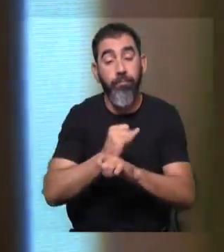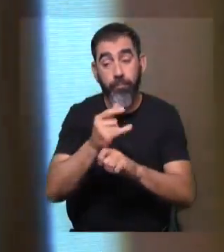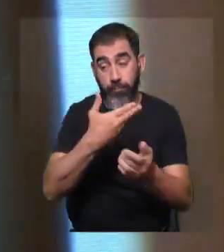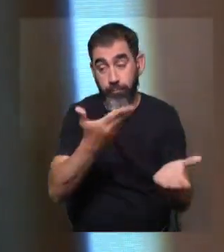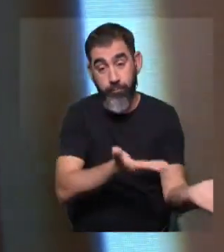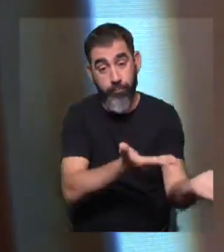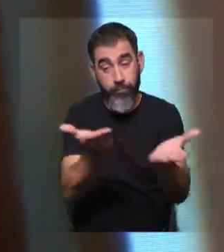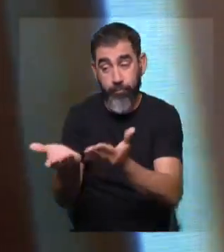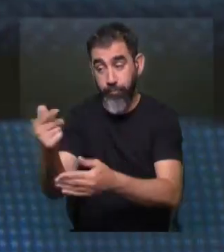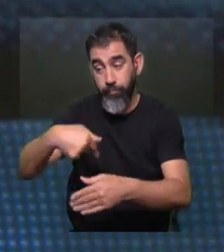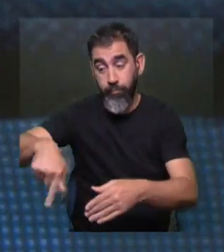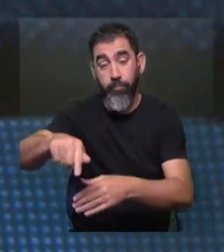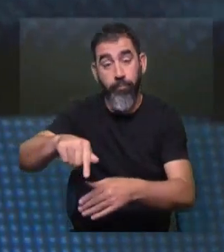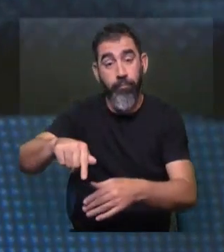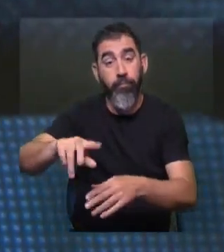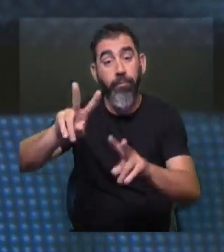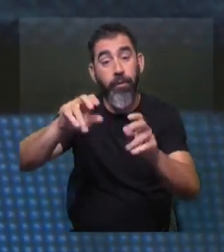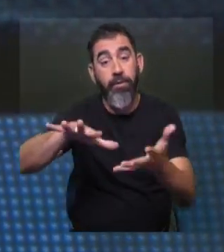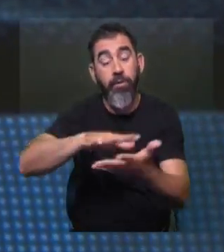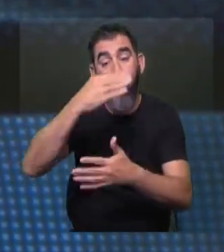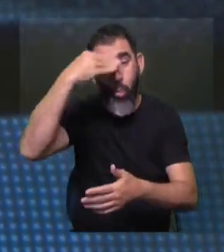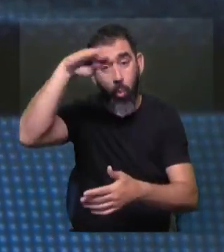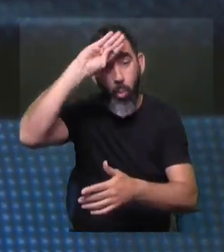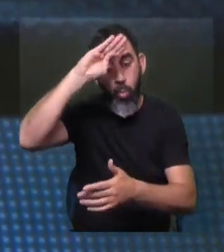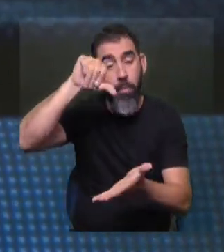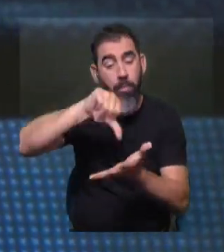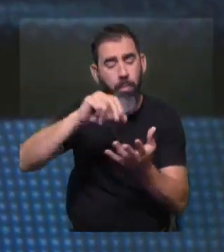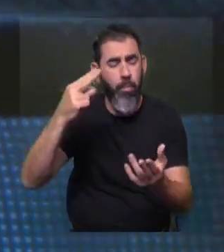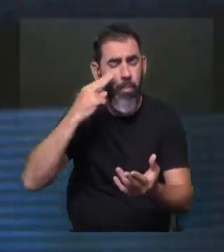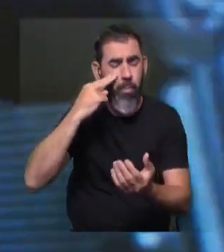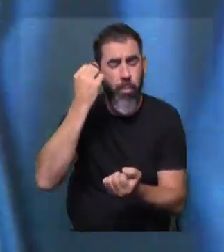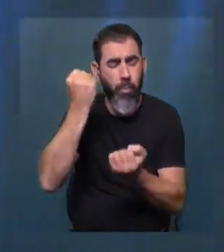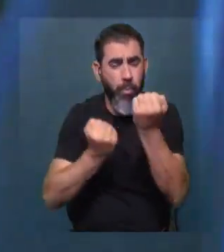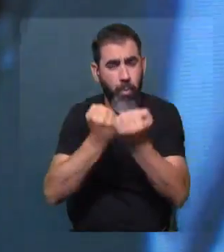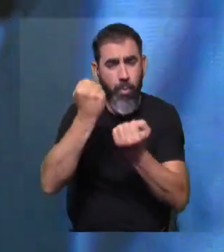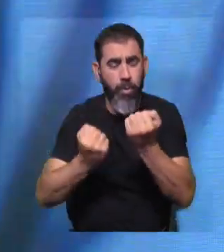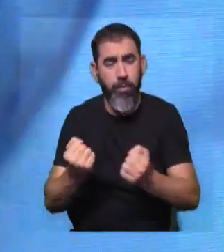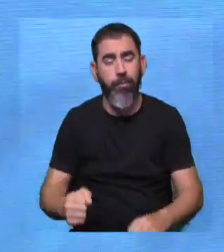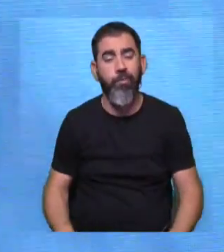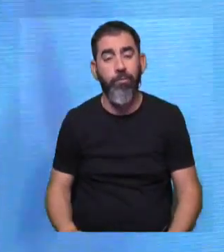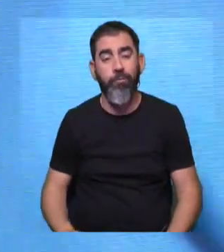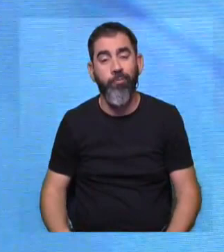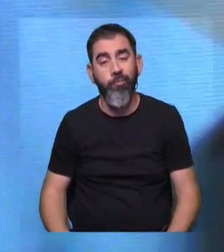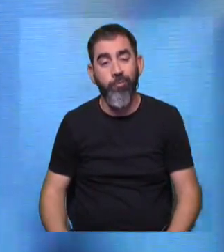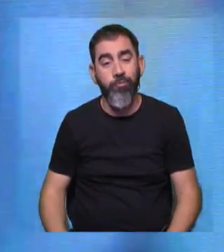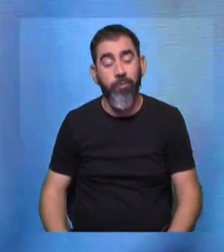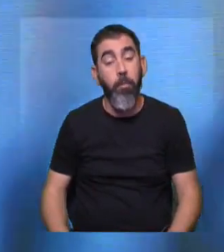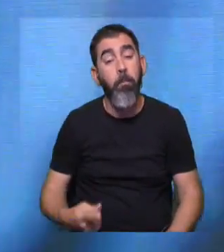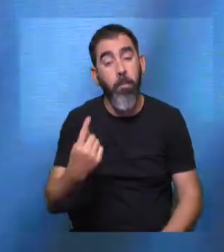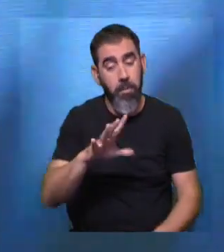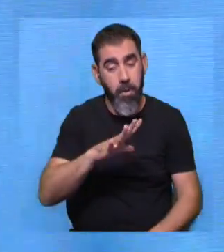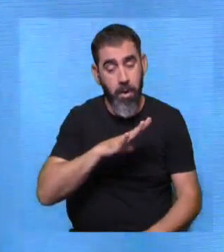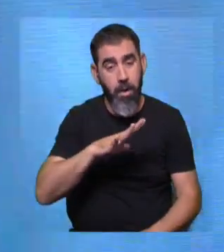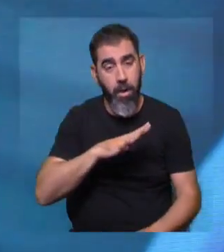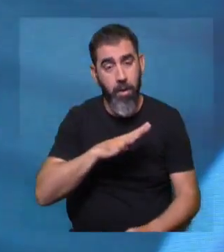ustedes, si se quiere, es mirar la situación de Cuba, un país con muchos problemas económicos, no vamos a inventar nada acá, pero que sin embargo tenía